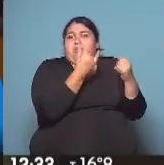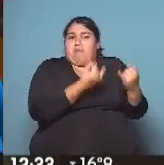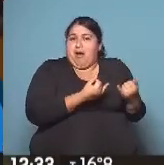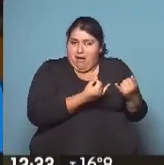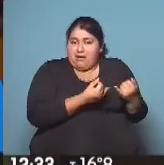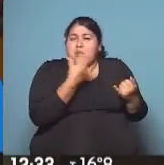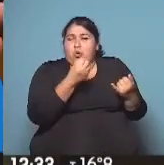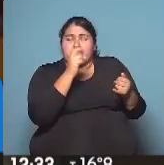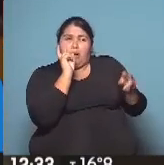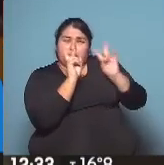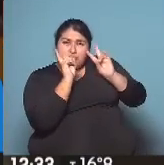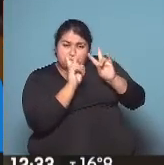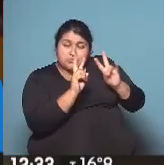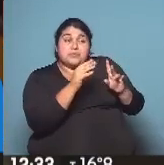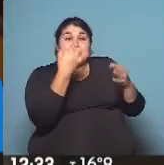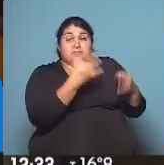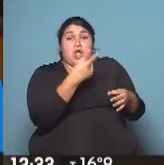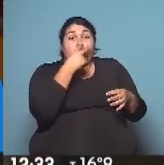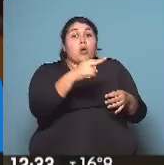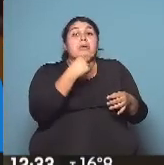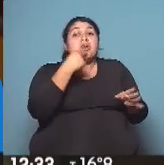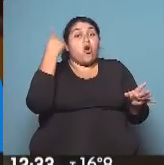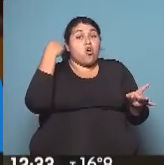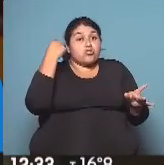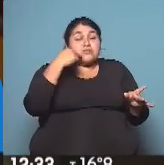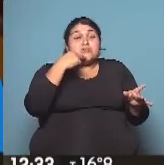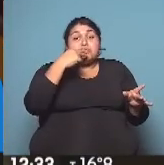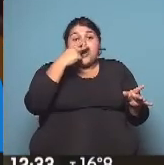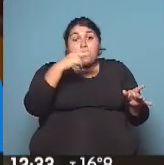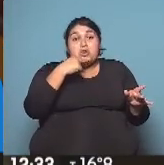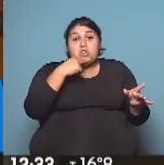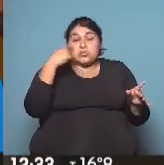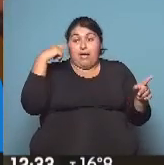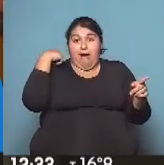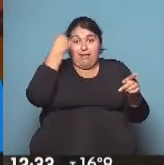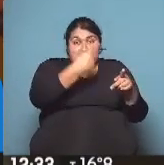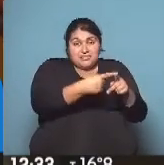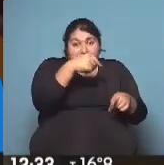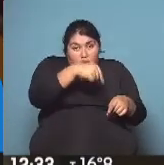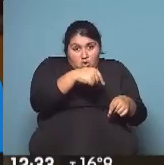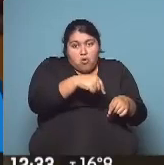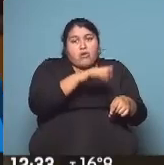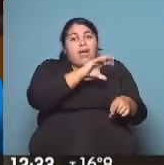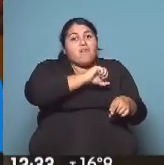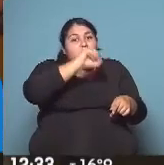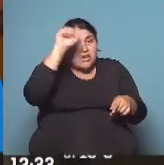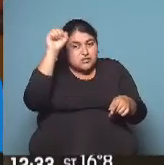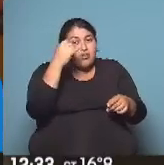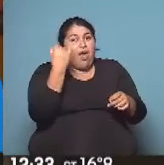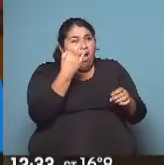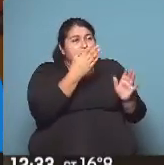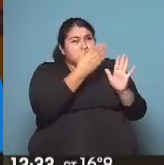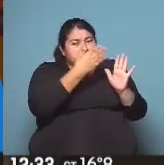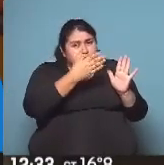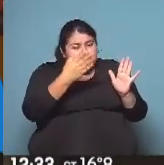que entender que desde el año 2011 esta economía está en un proceso de estanflación que ha acumulado muchos desequilibrios estructurales, sobre todo en el frente